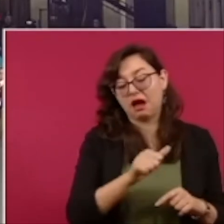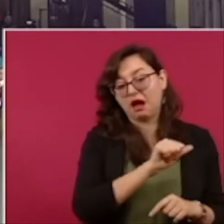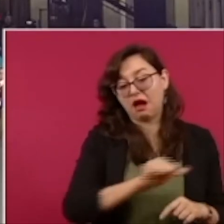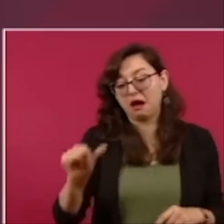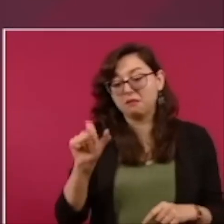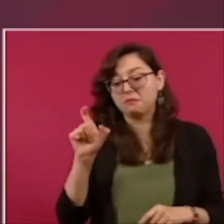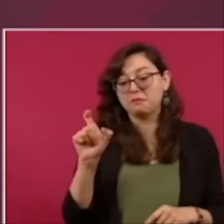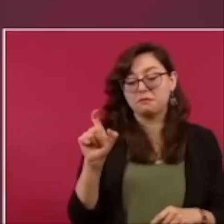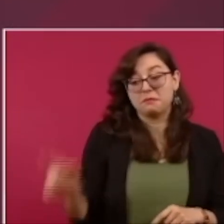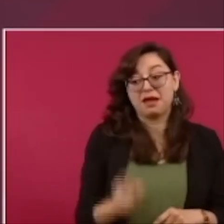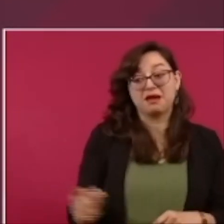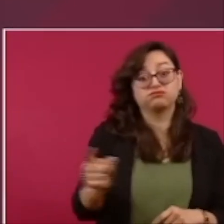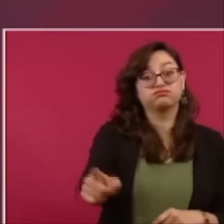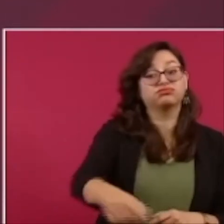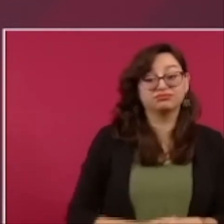Pero